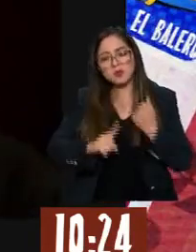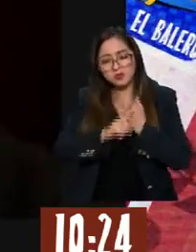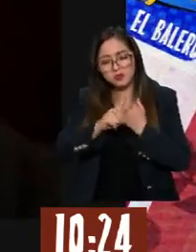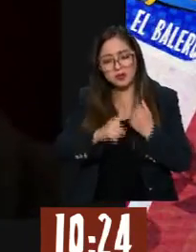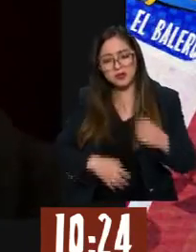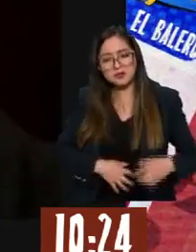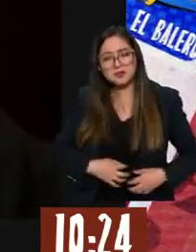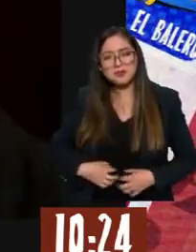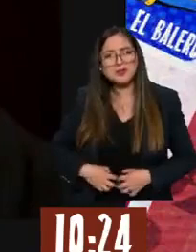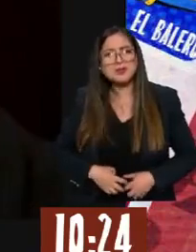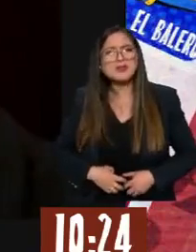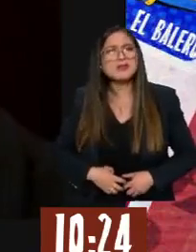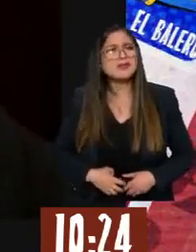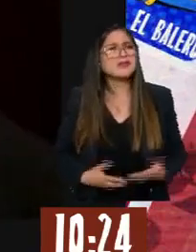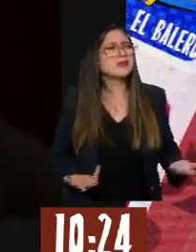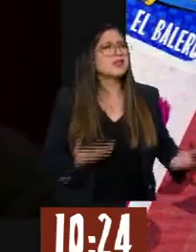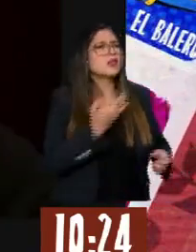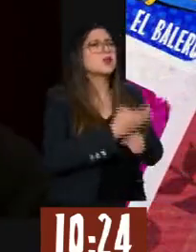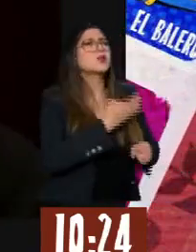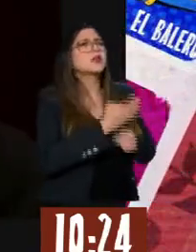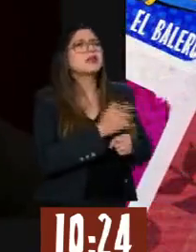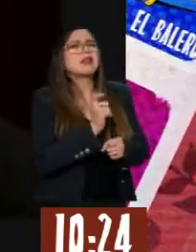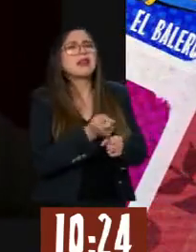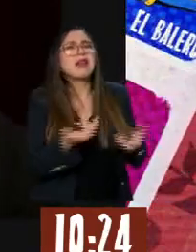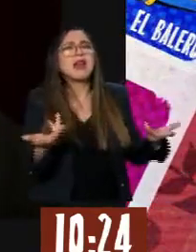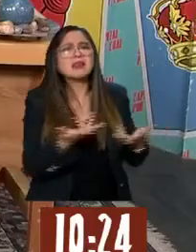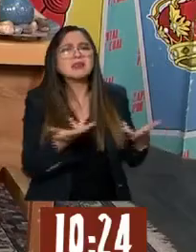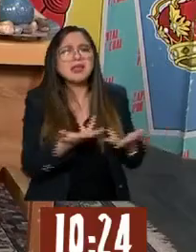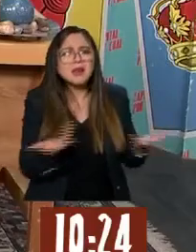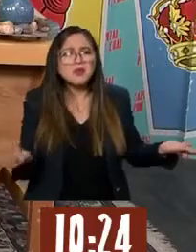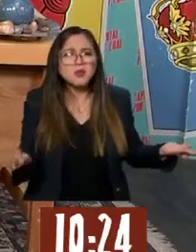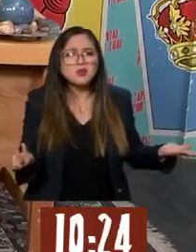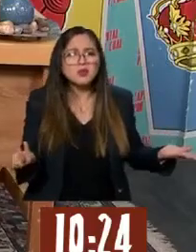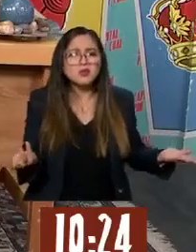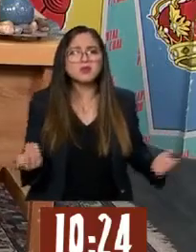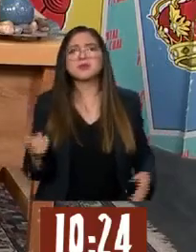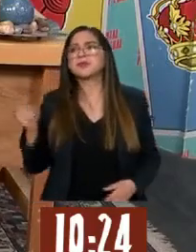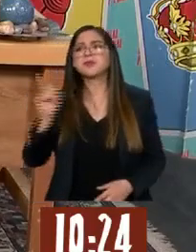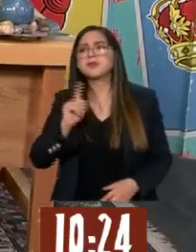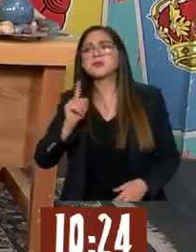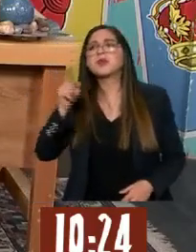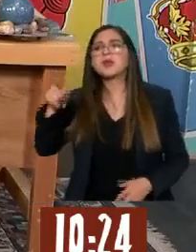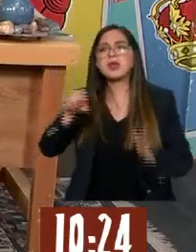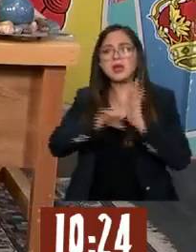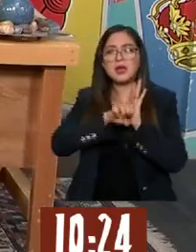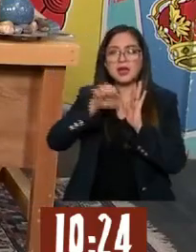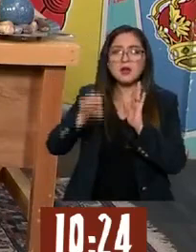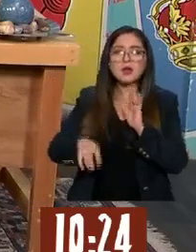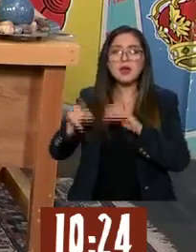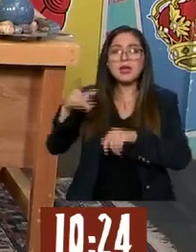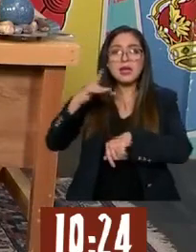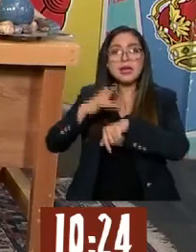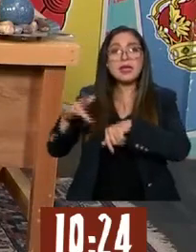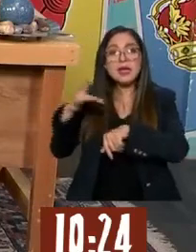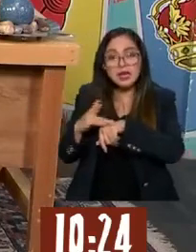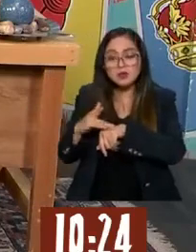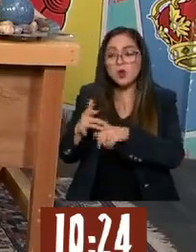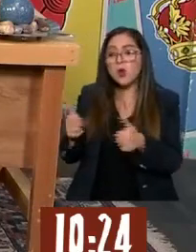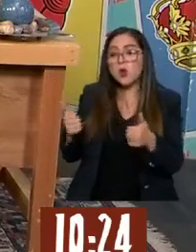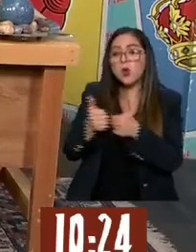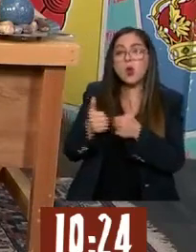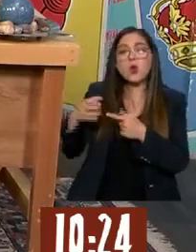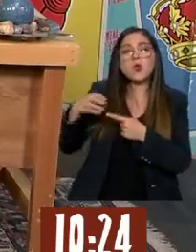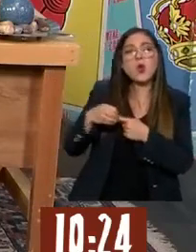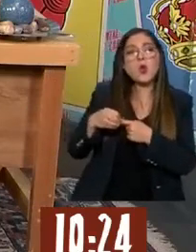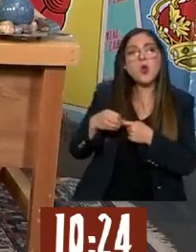pero ¿qué hacemos, Rafita? Pero si de por sí el queso es más caro con más hongo. Pues imagínate con mi. Pero ese es un